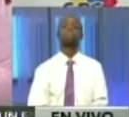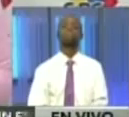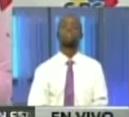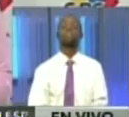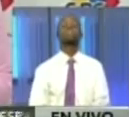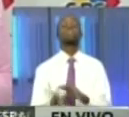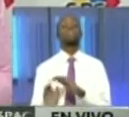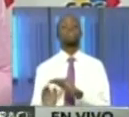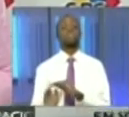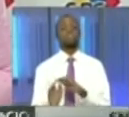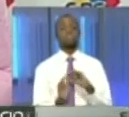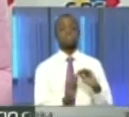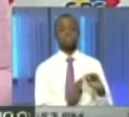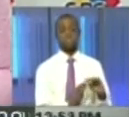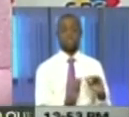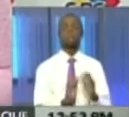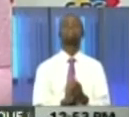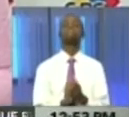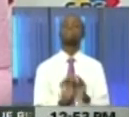En un referendo